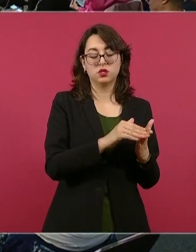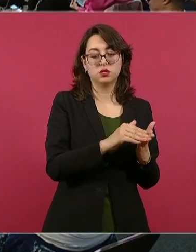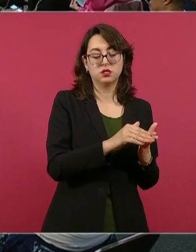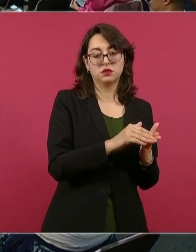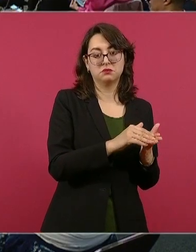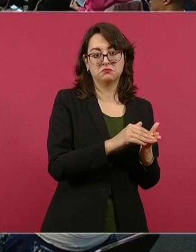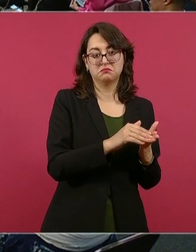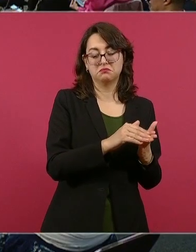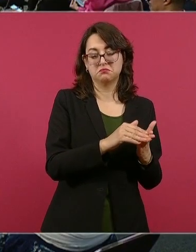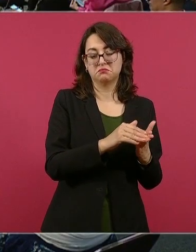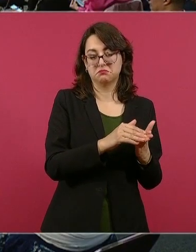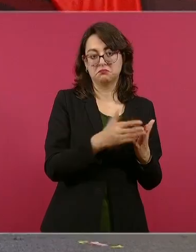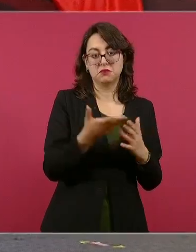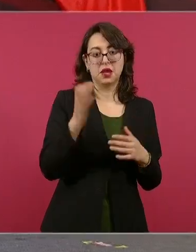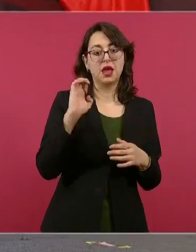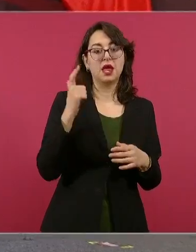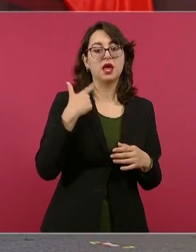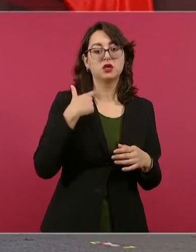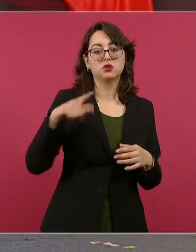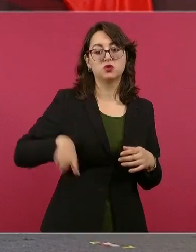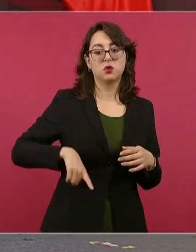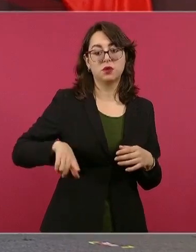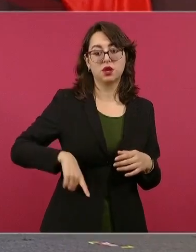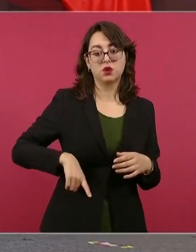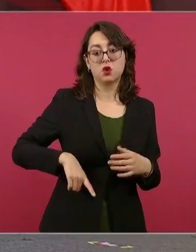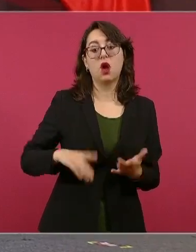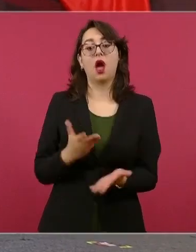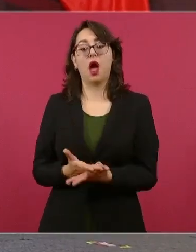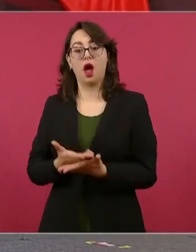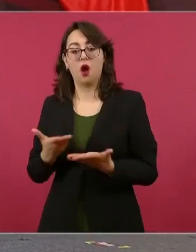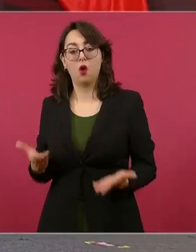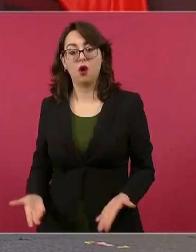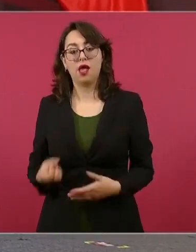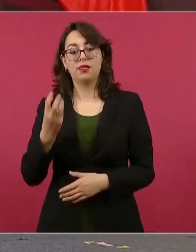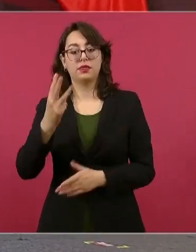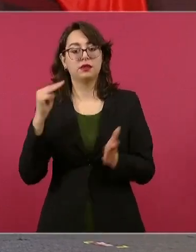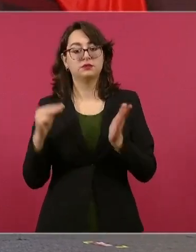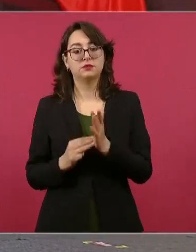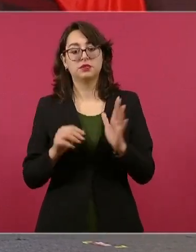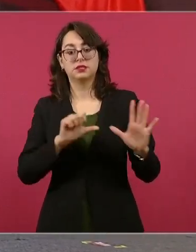a 3.680 millones,